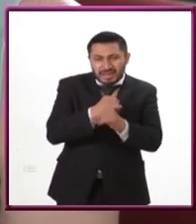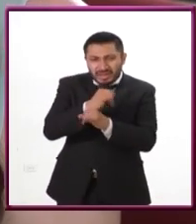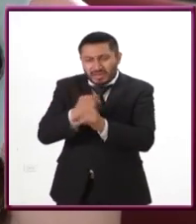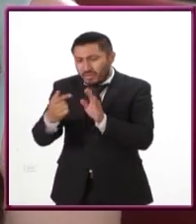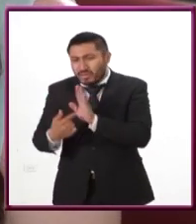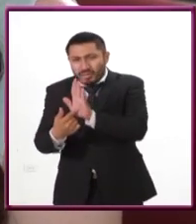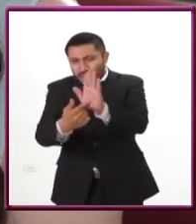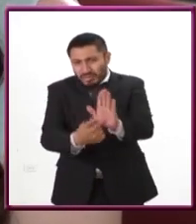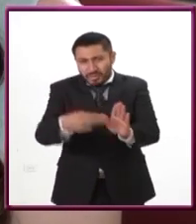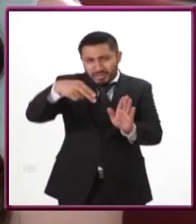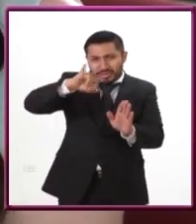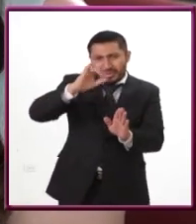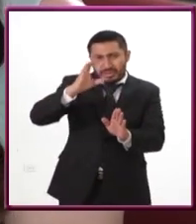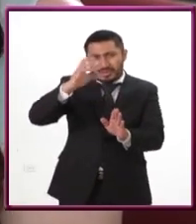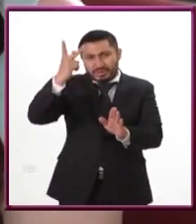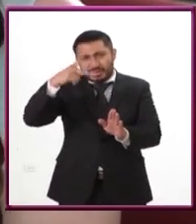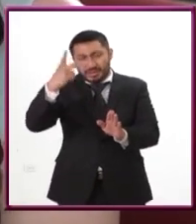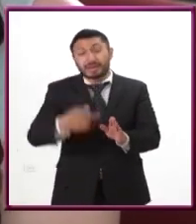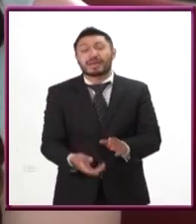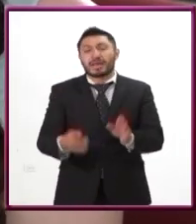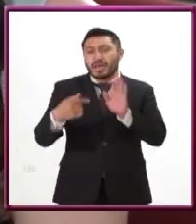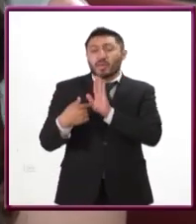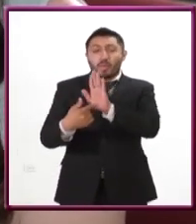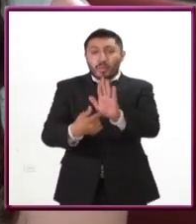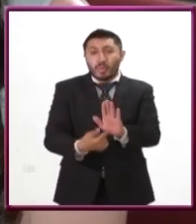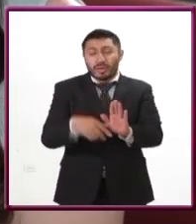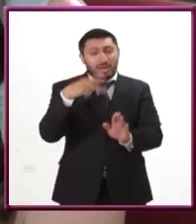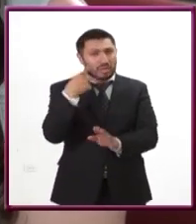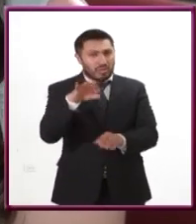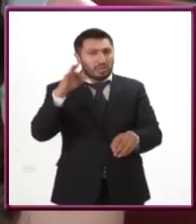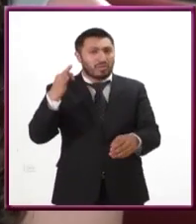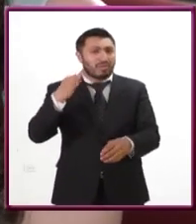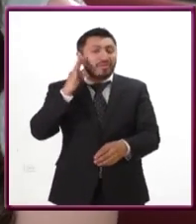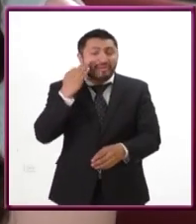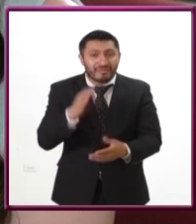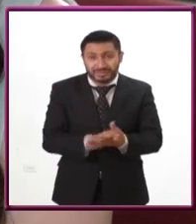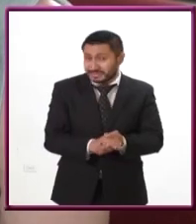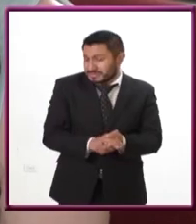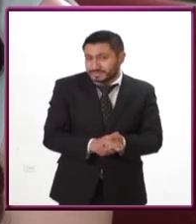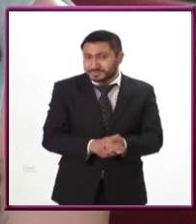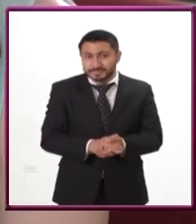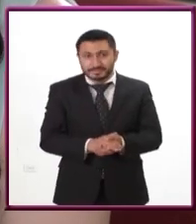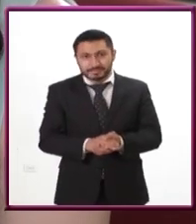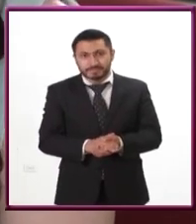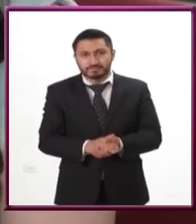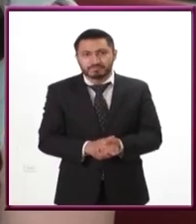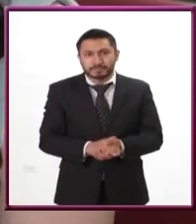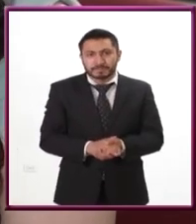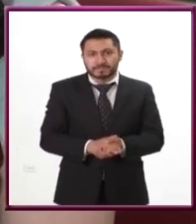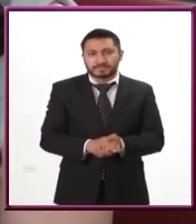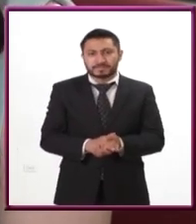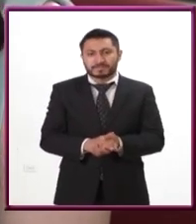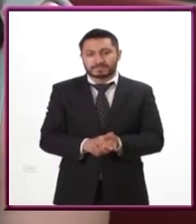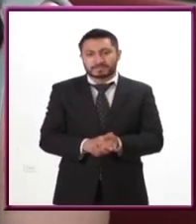del investigador y activista Nick Walker, publicado en su blog Neurocosmopolitanism.